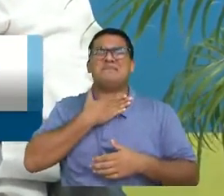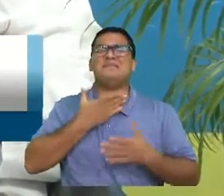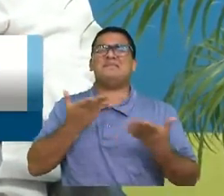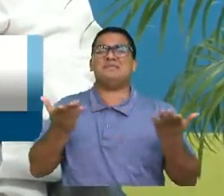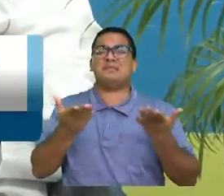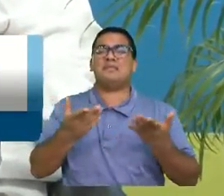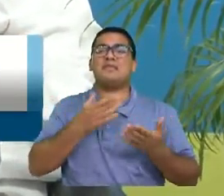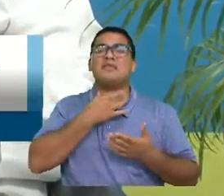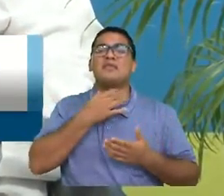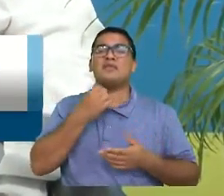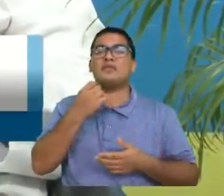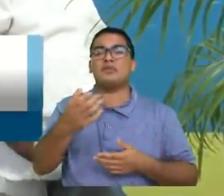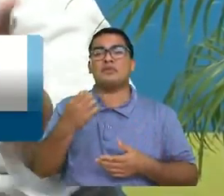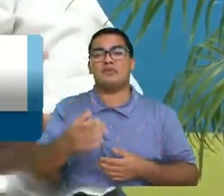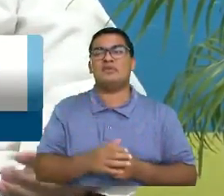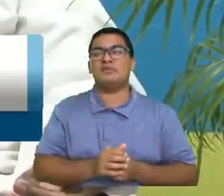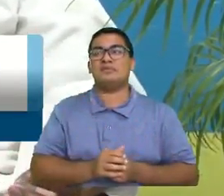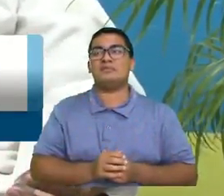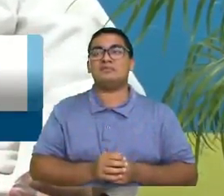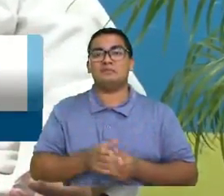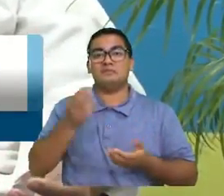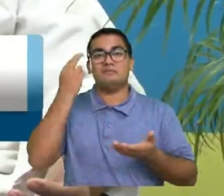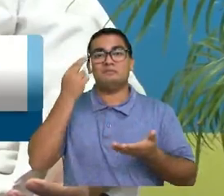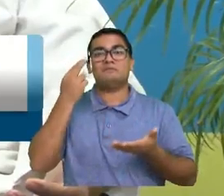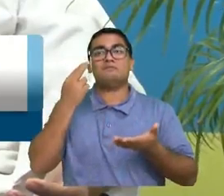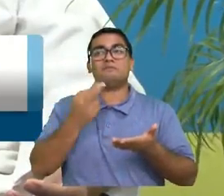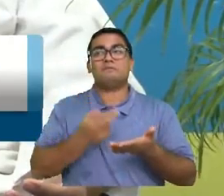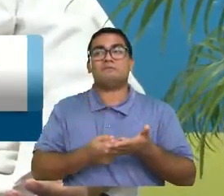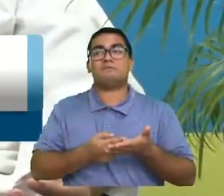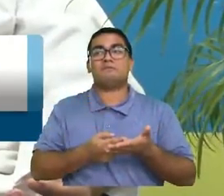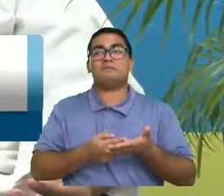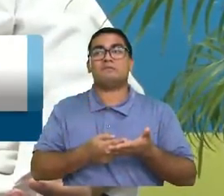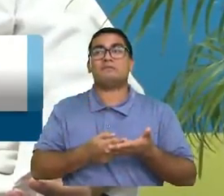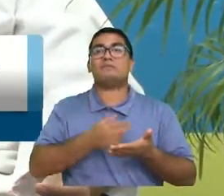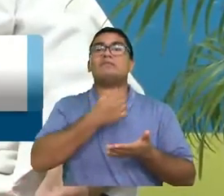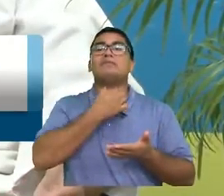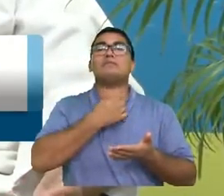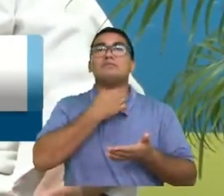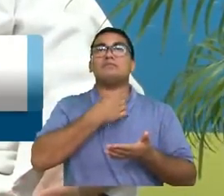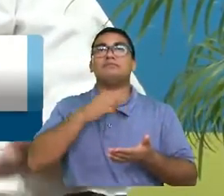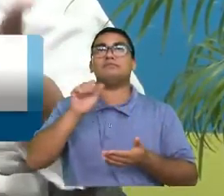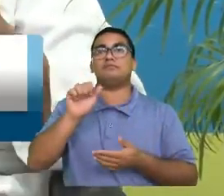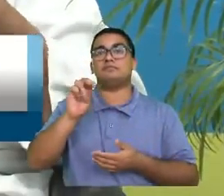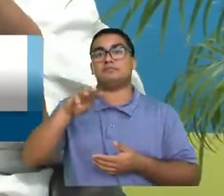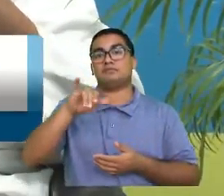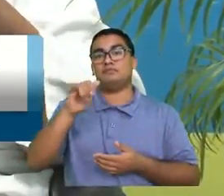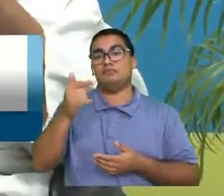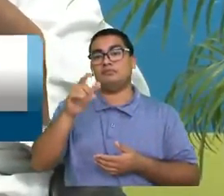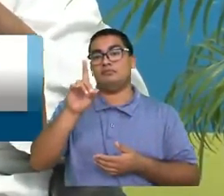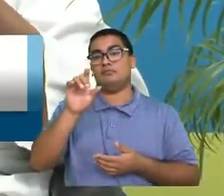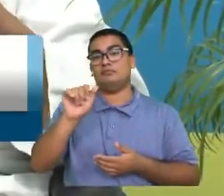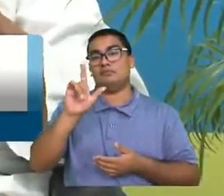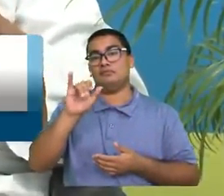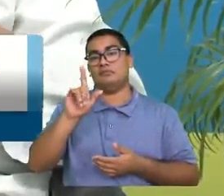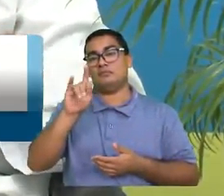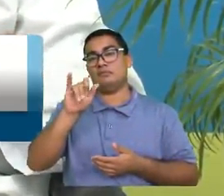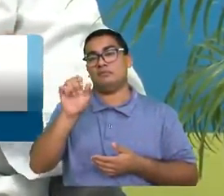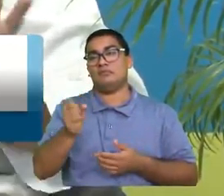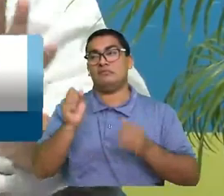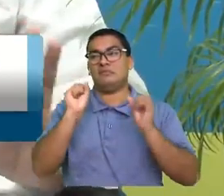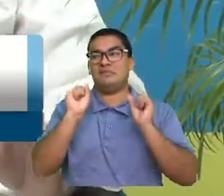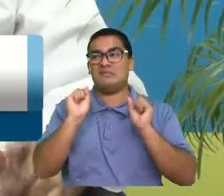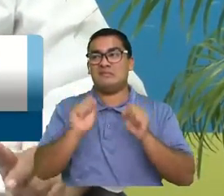en la garganta. Acordate que hay una conexión entre lo que es la amigdalitis y la faringe. Entonces, puede